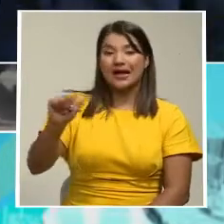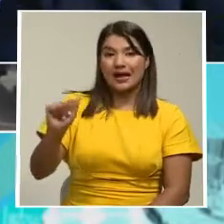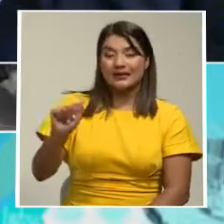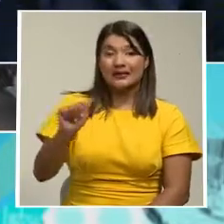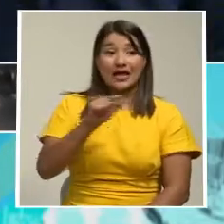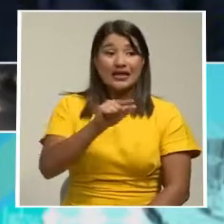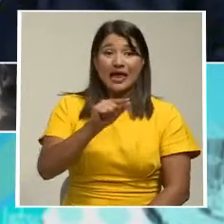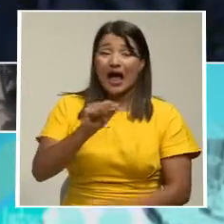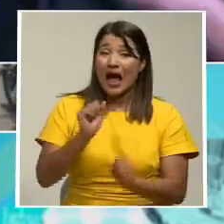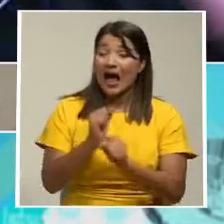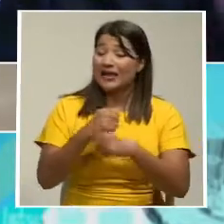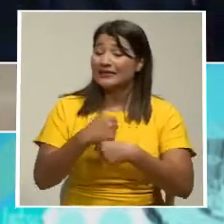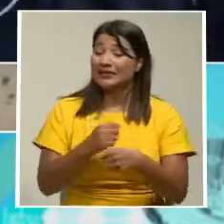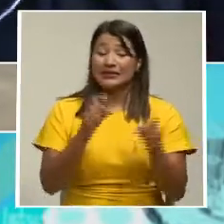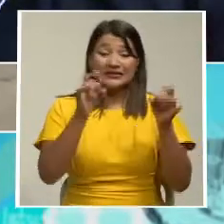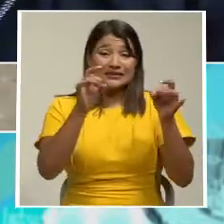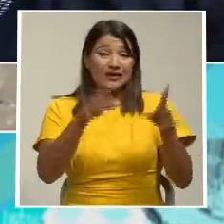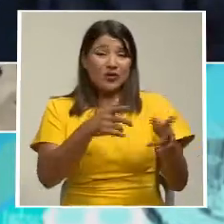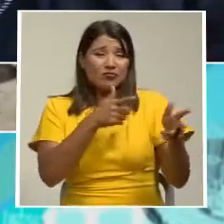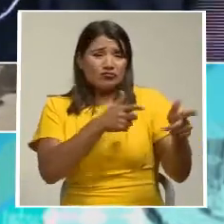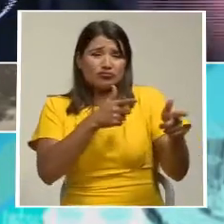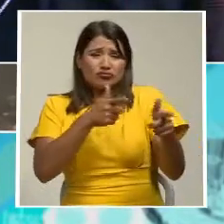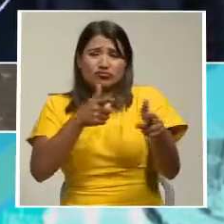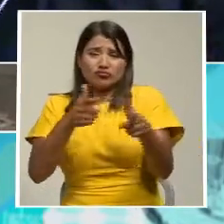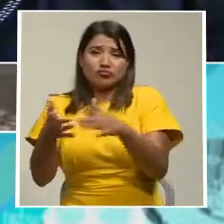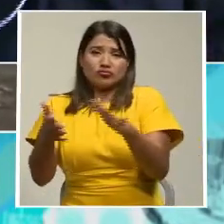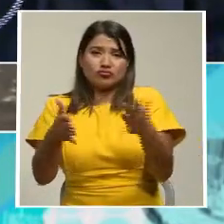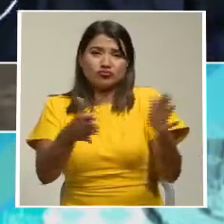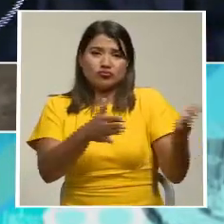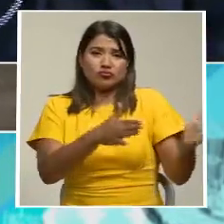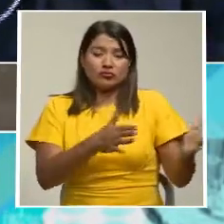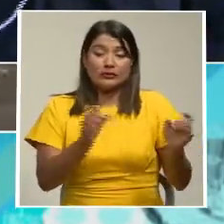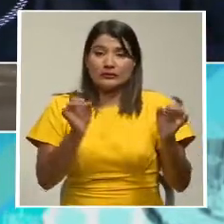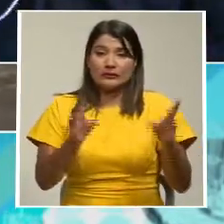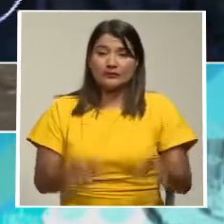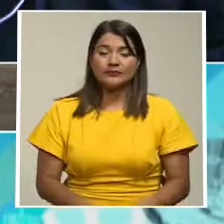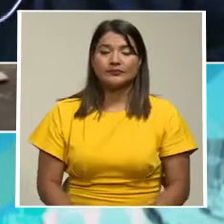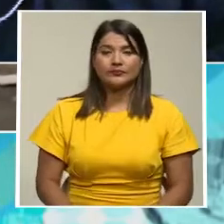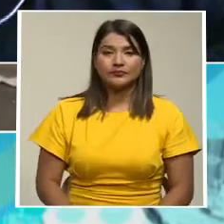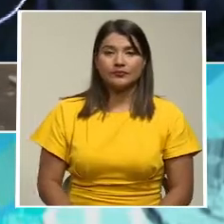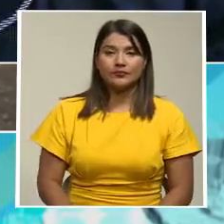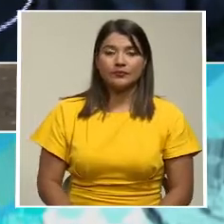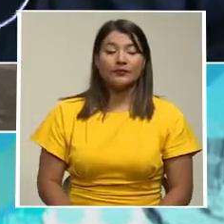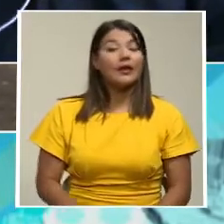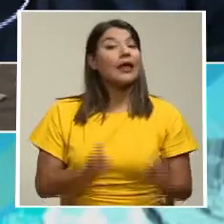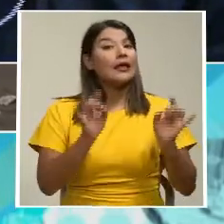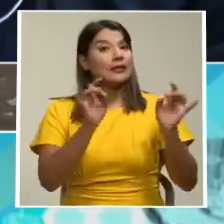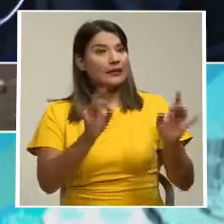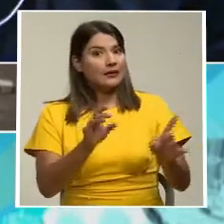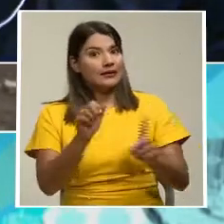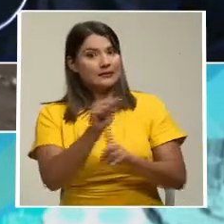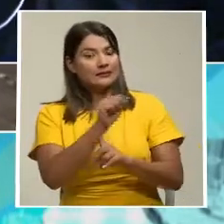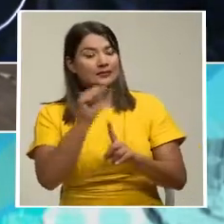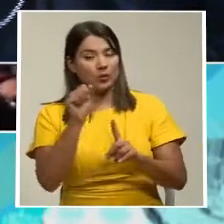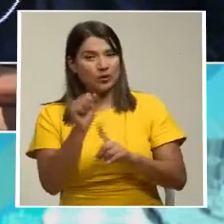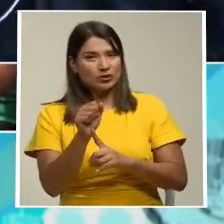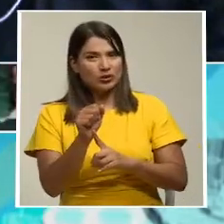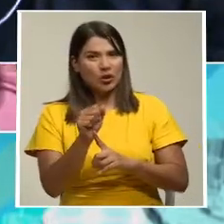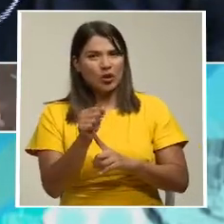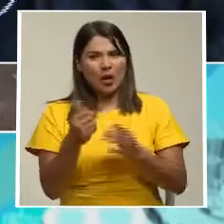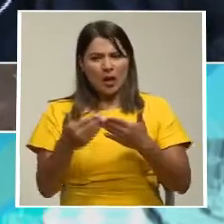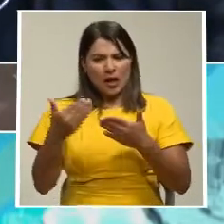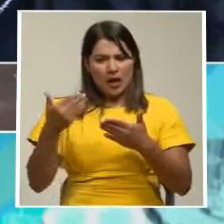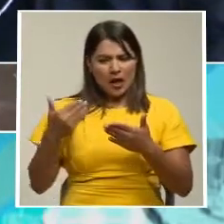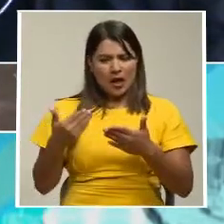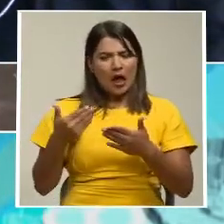y ahí cometieron una de las peores masacres que se recuerda en la historia reciente de Nicaragua. Es tremenda la situación. Carlos, hace